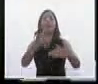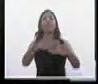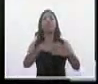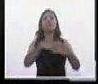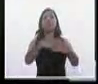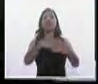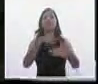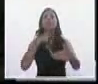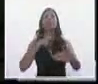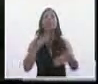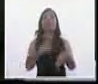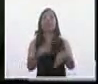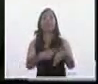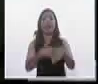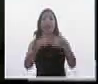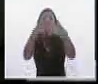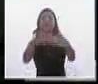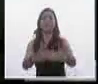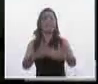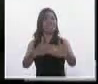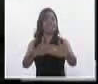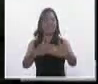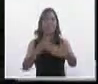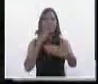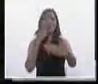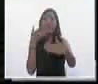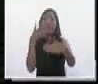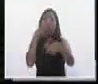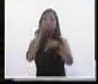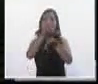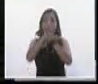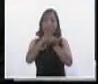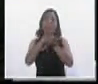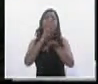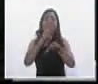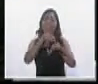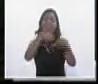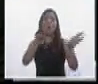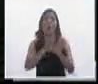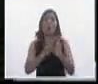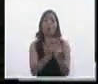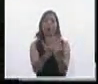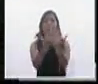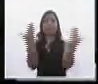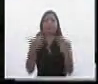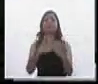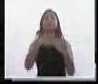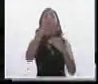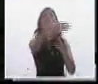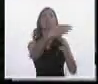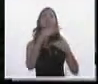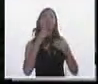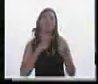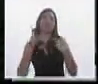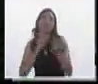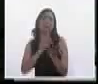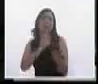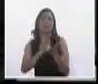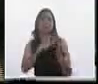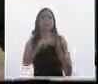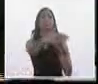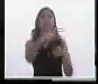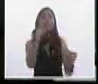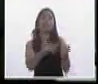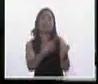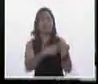hablar de inclusión es destruir esa Barrera y ver a estas personas deses son desde la potencialidad que pueden hacer y